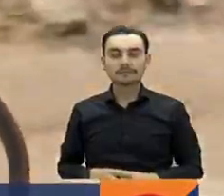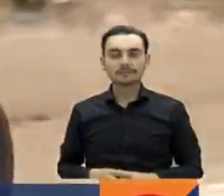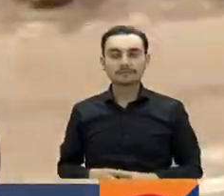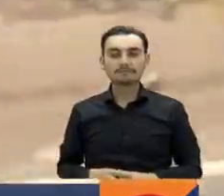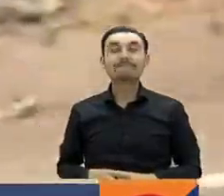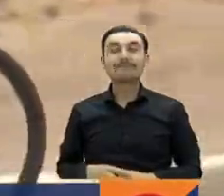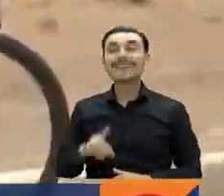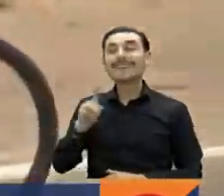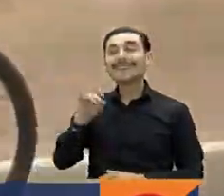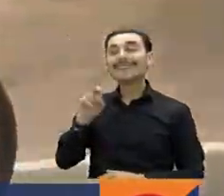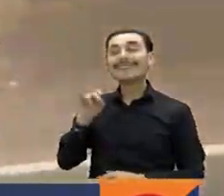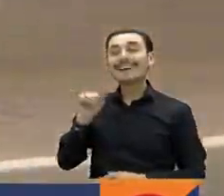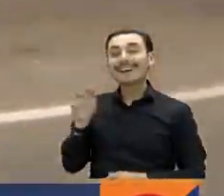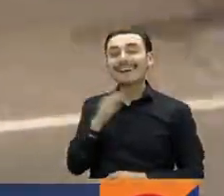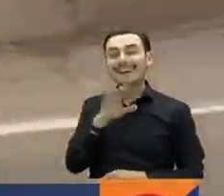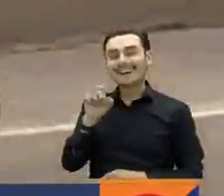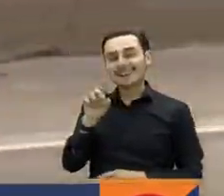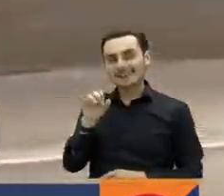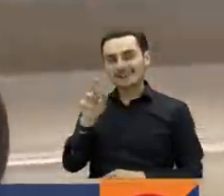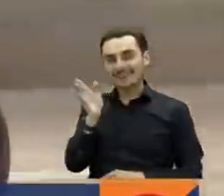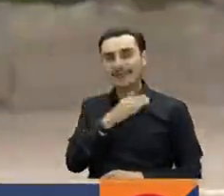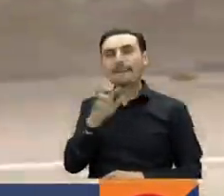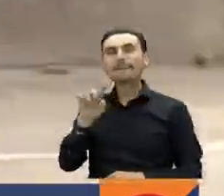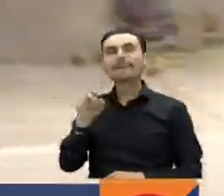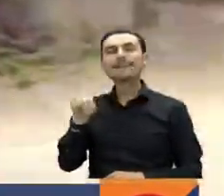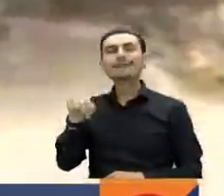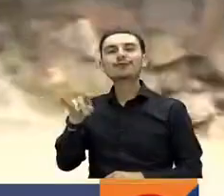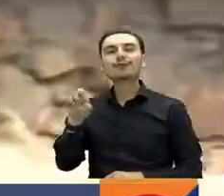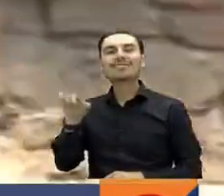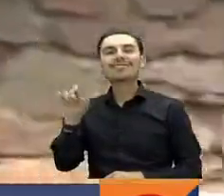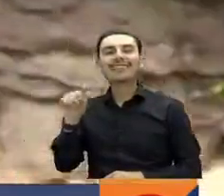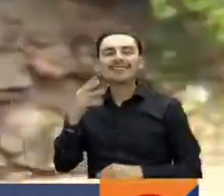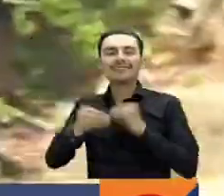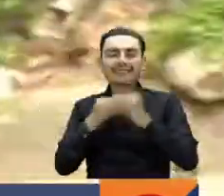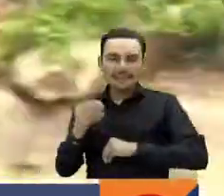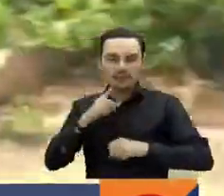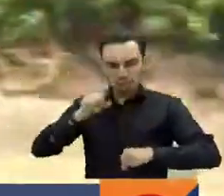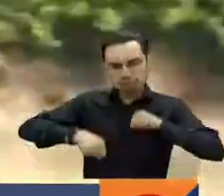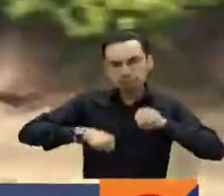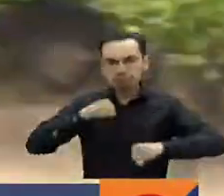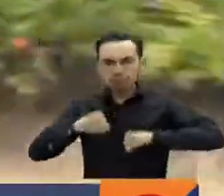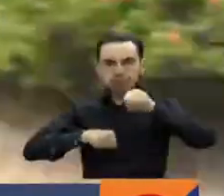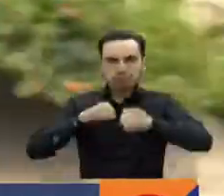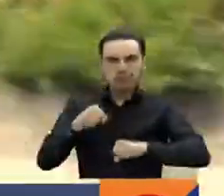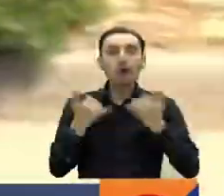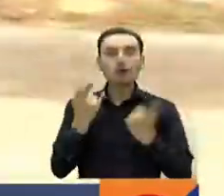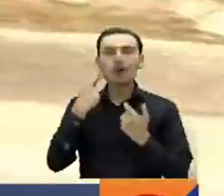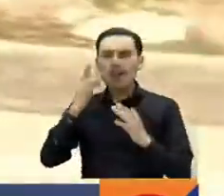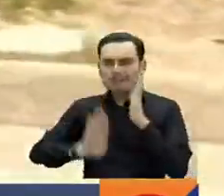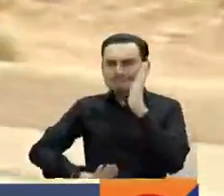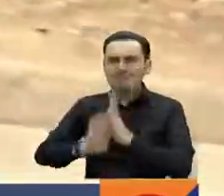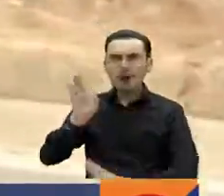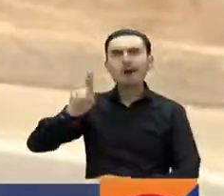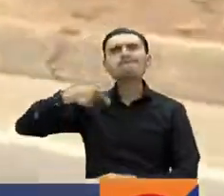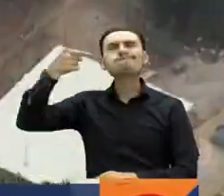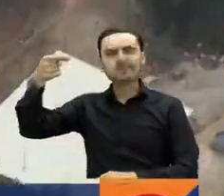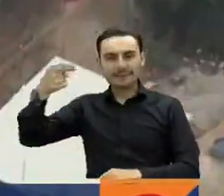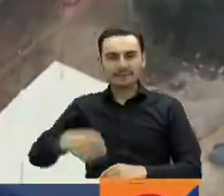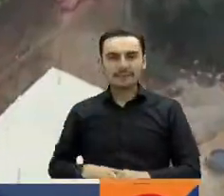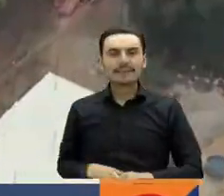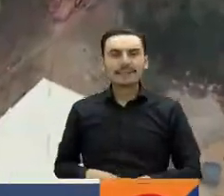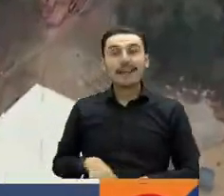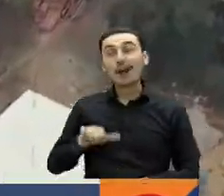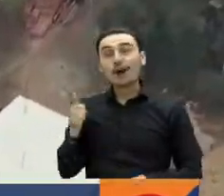Diana Carolina Peñuela, líder de la Vuelta a Colombia Femenina, sorteó las dificultades de la penúltima etapa tras varios intentos